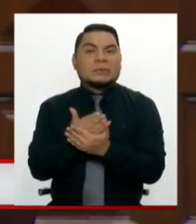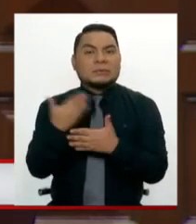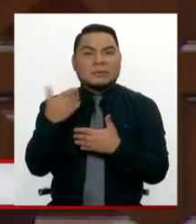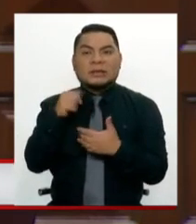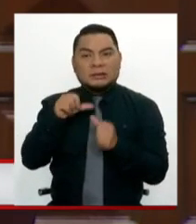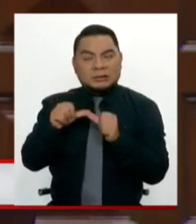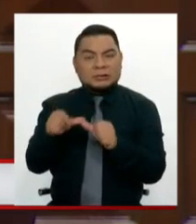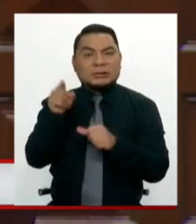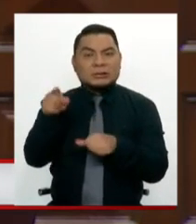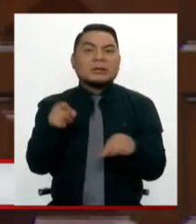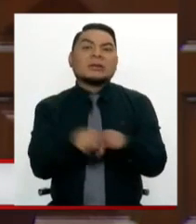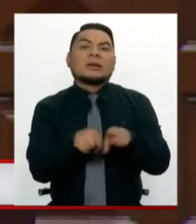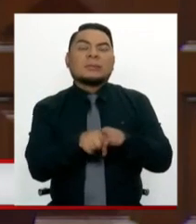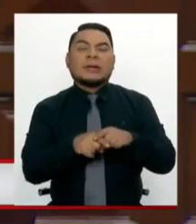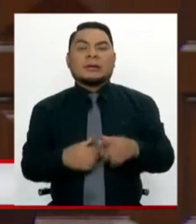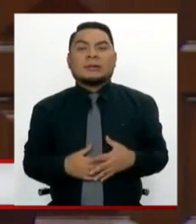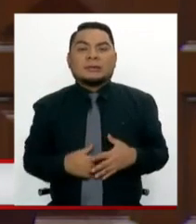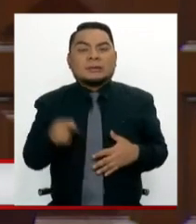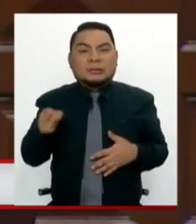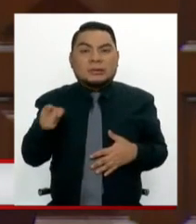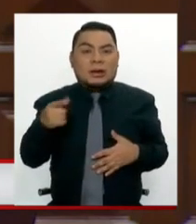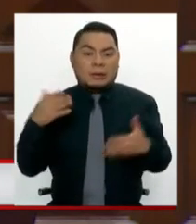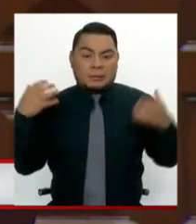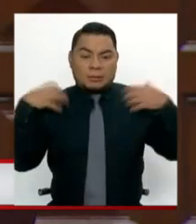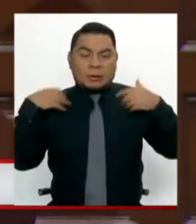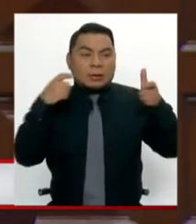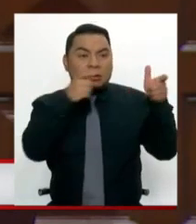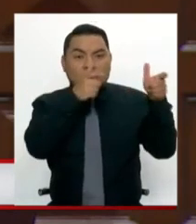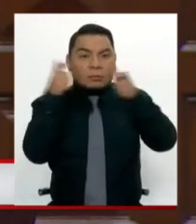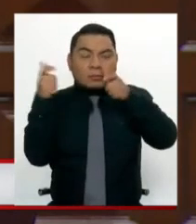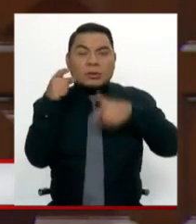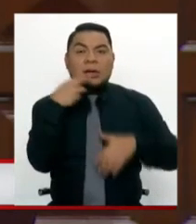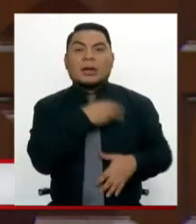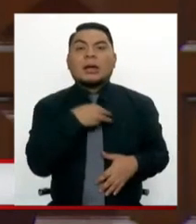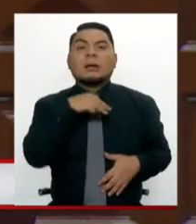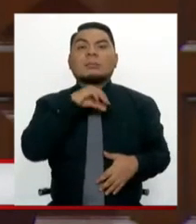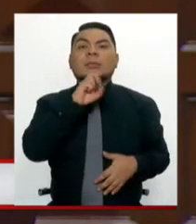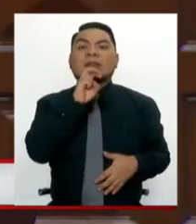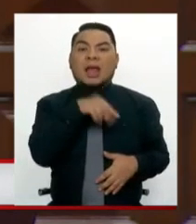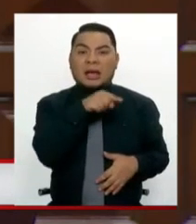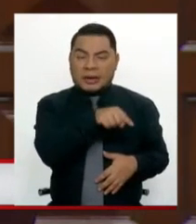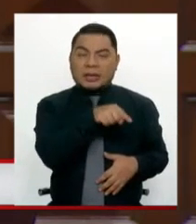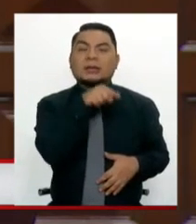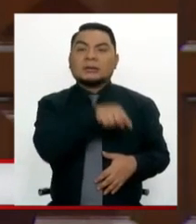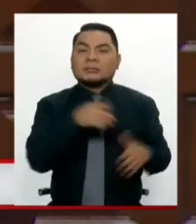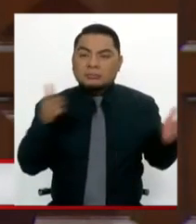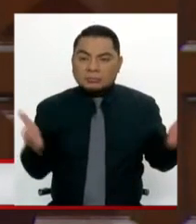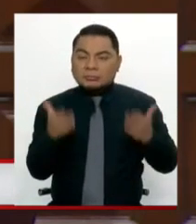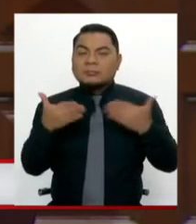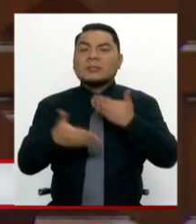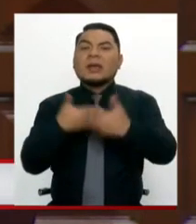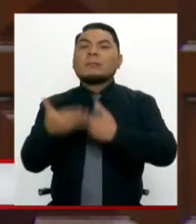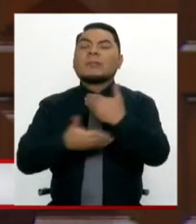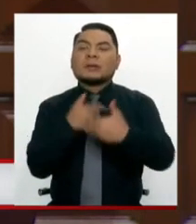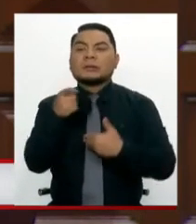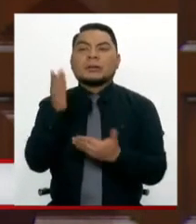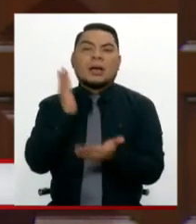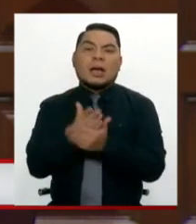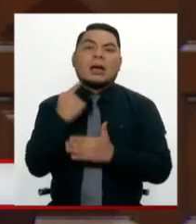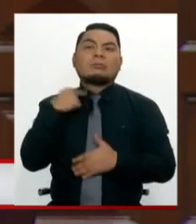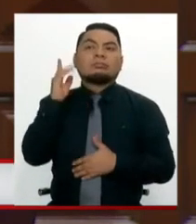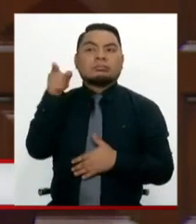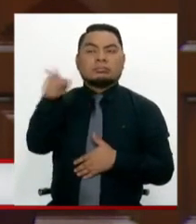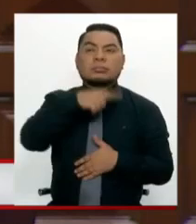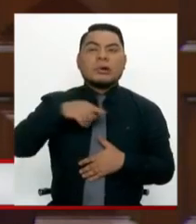sancionadores. Además, la Procuraduría del MINAM viene impulsando un proceso por delito de